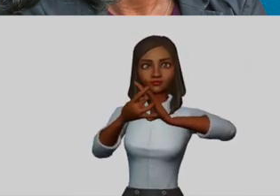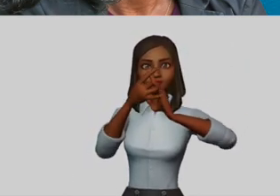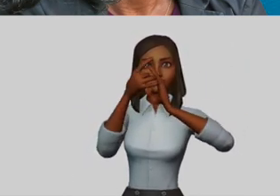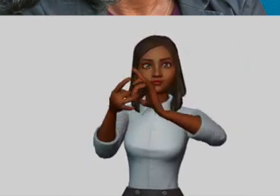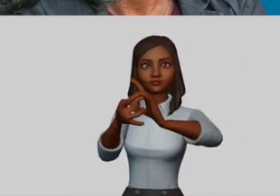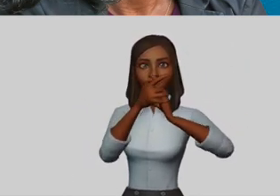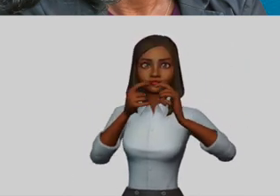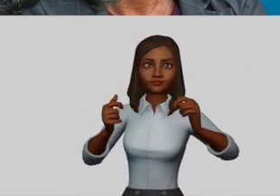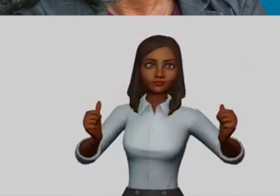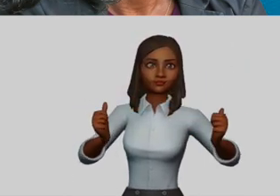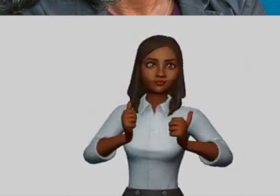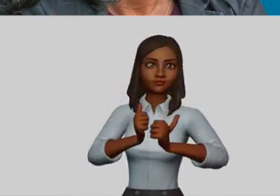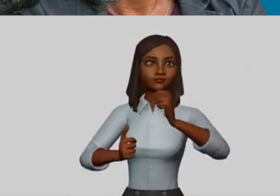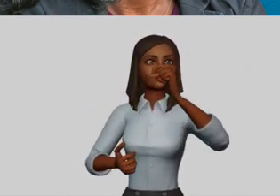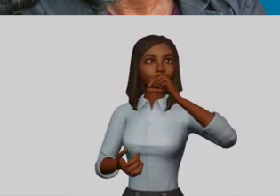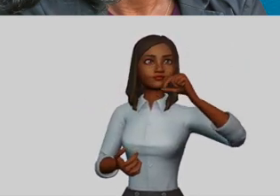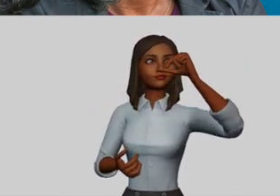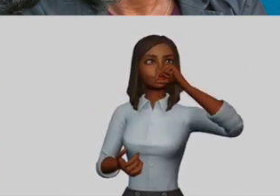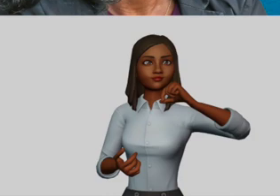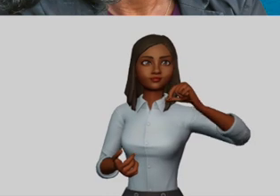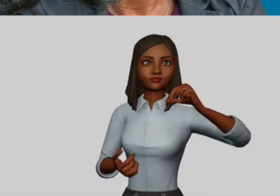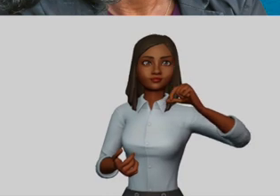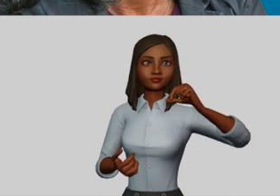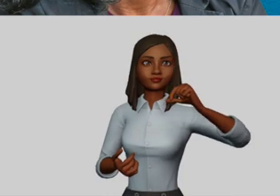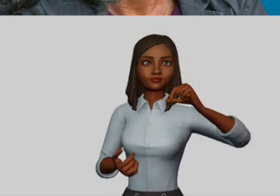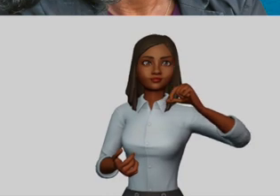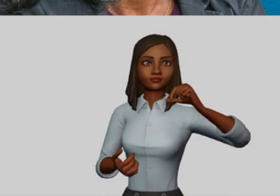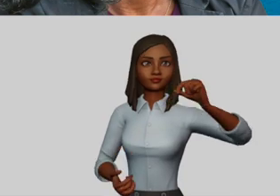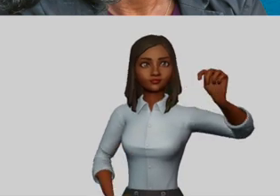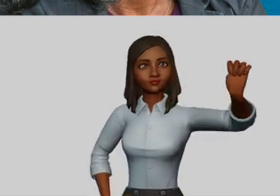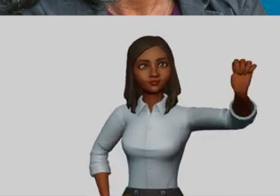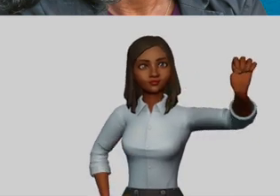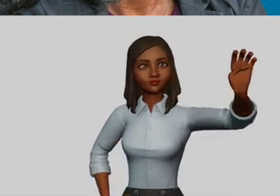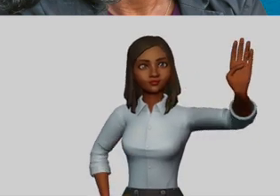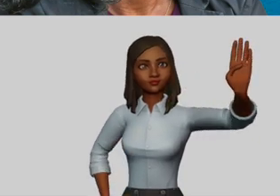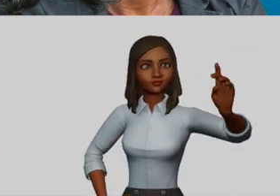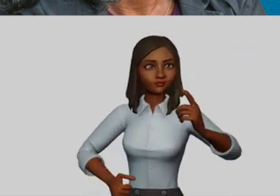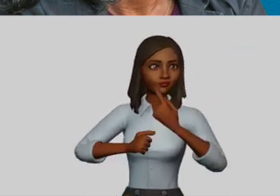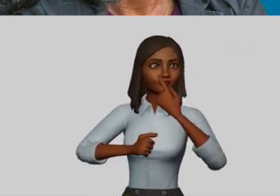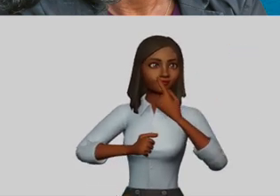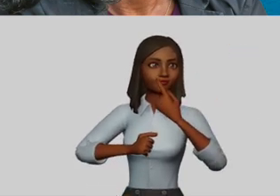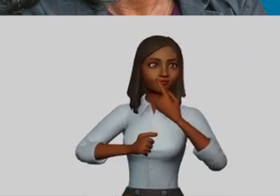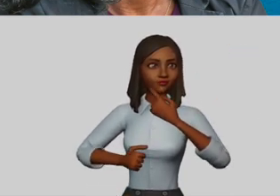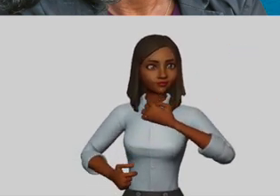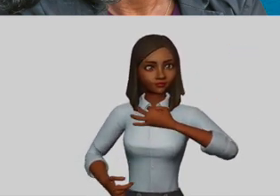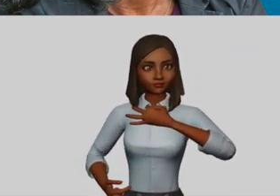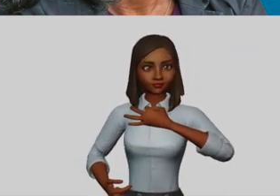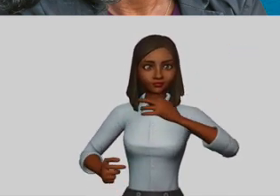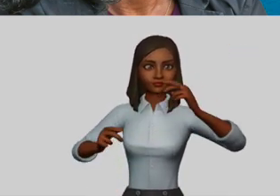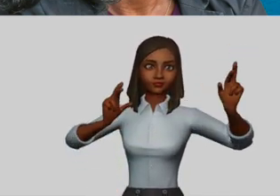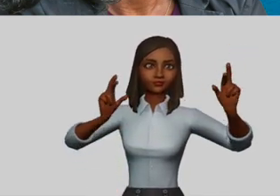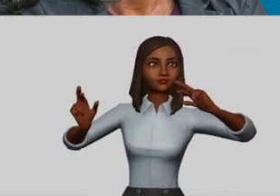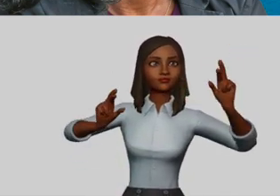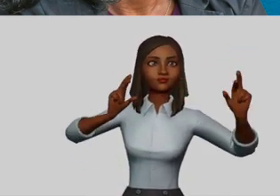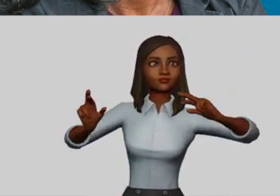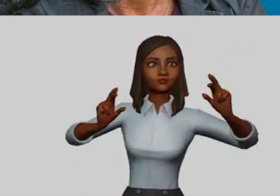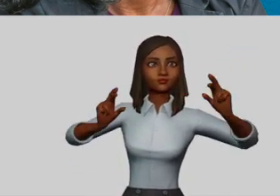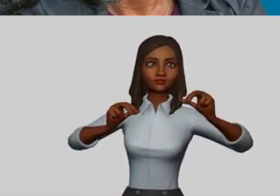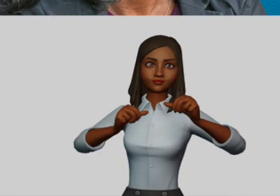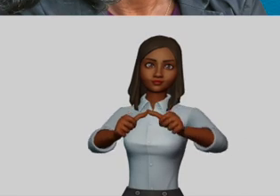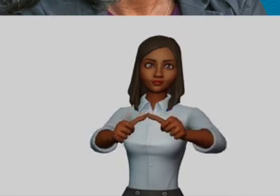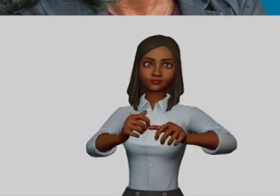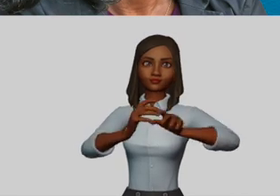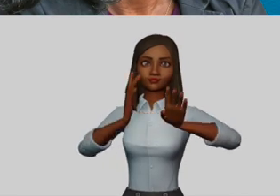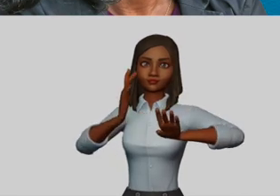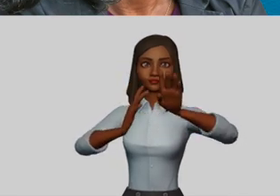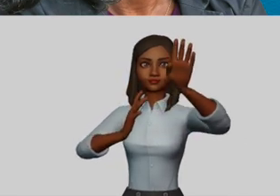the Zooms of the world. Para que se vuelva más inteligente la plataforma, ¿correcto? Correcto, sí, para poner la plataforma más